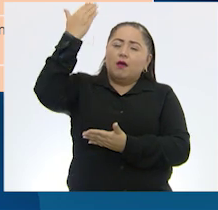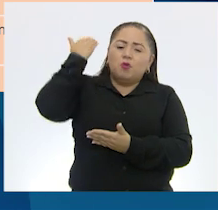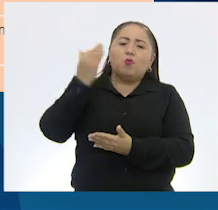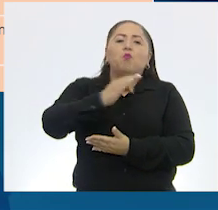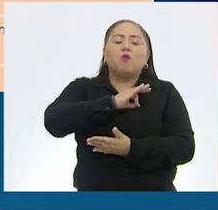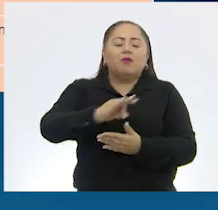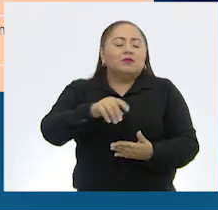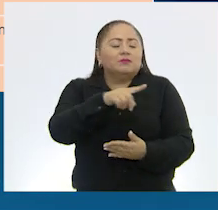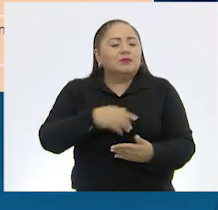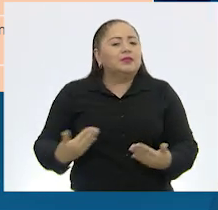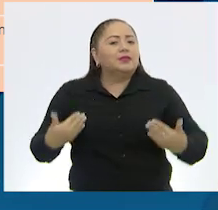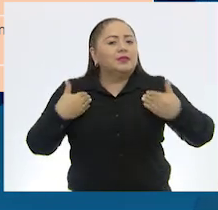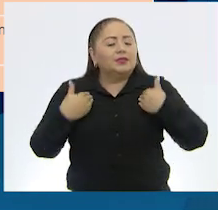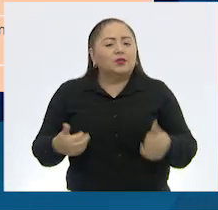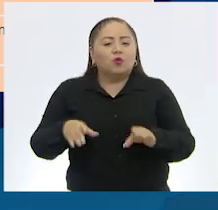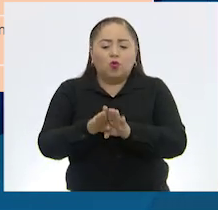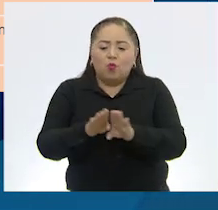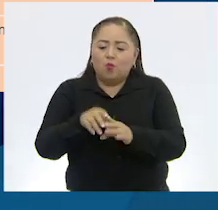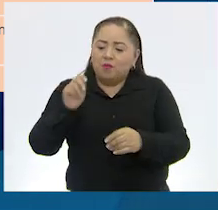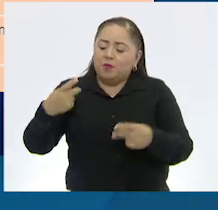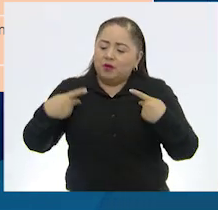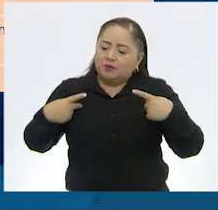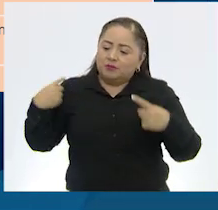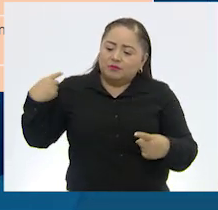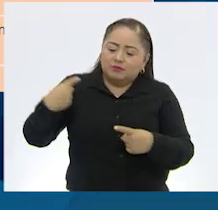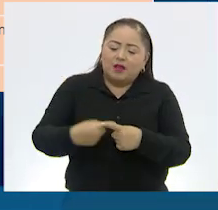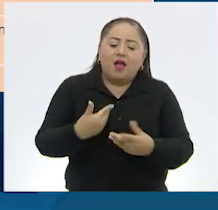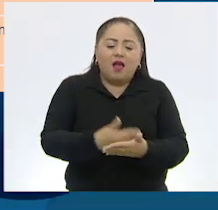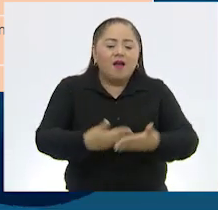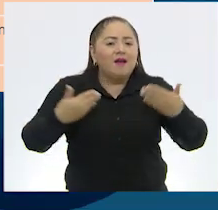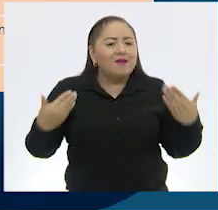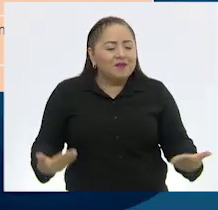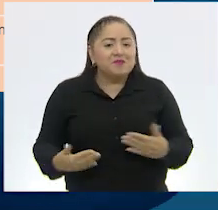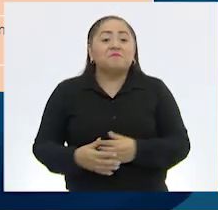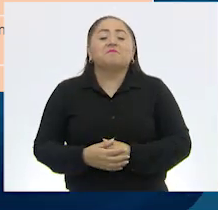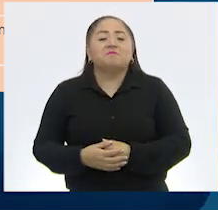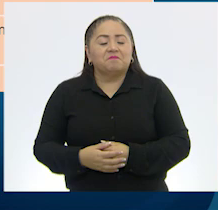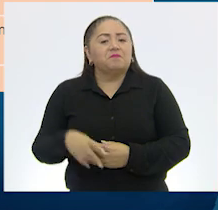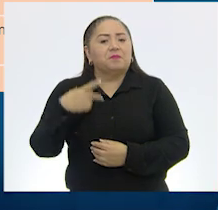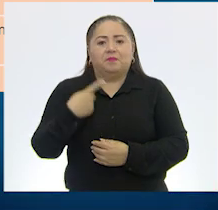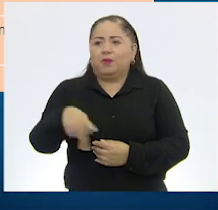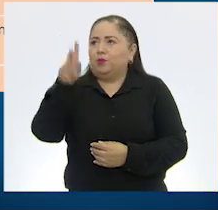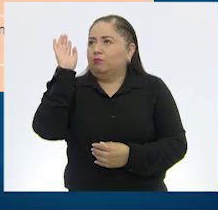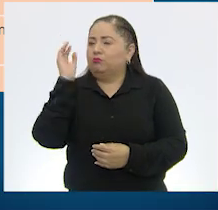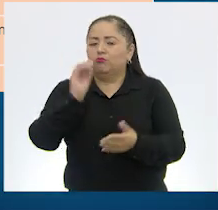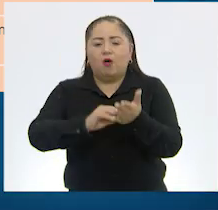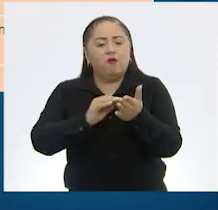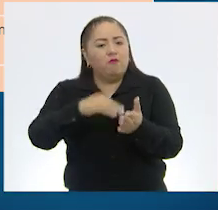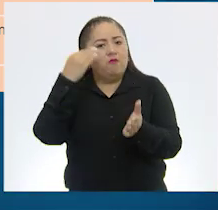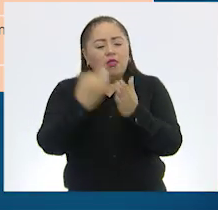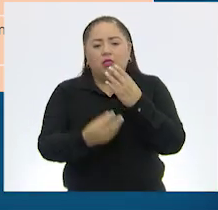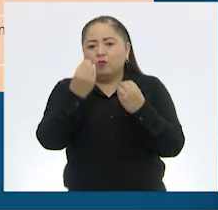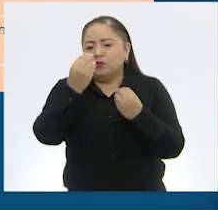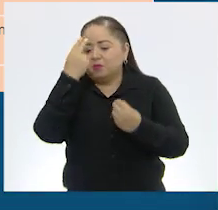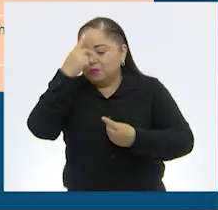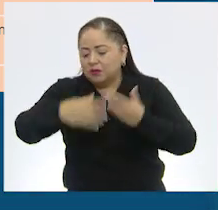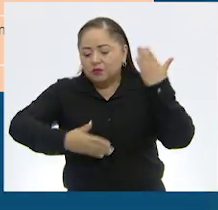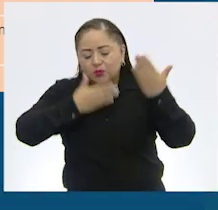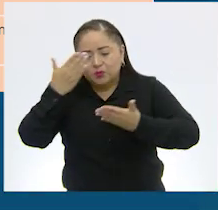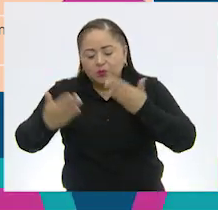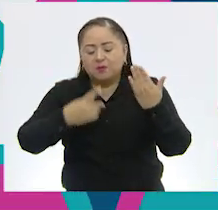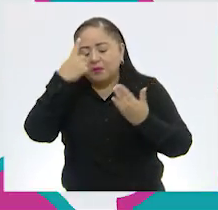podemos comprender nuestra sociedad actual. Uy, pero todavía falta mucho para estudiar,